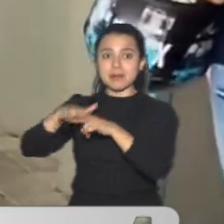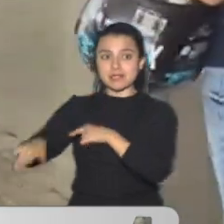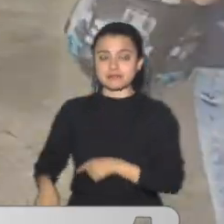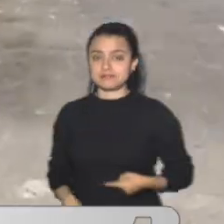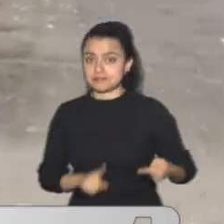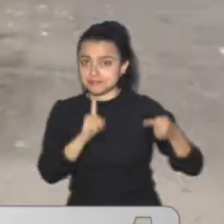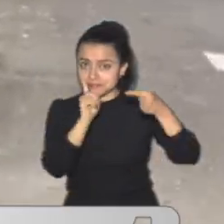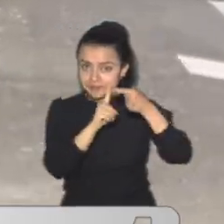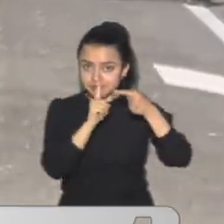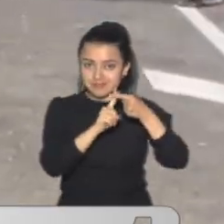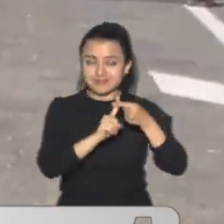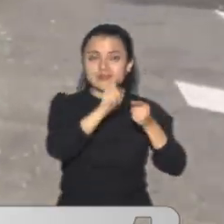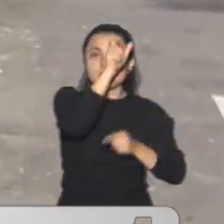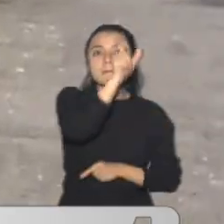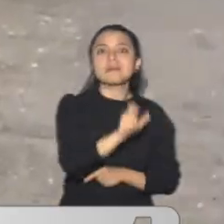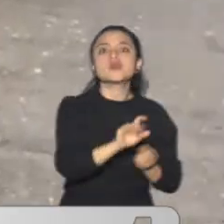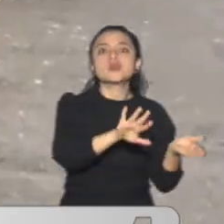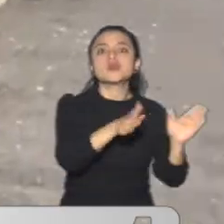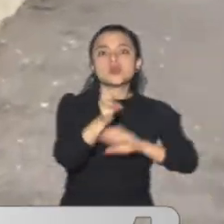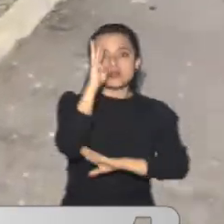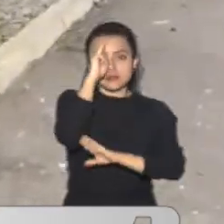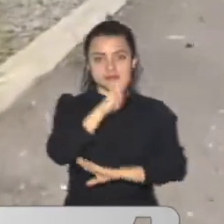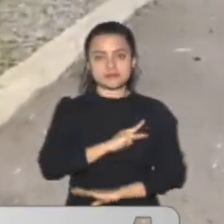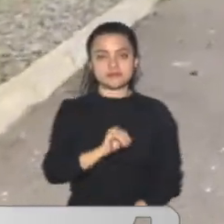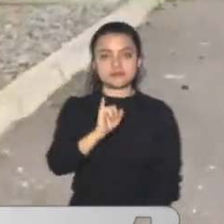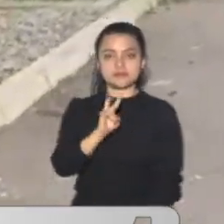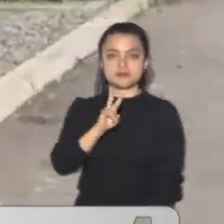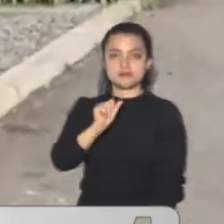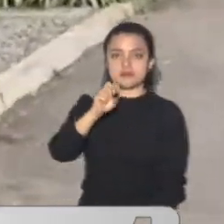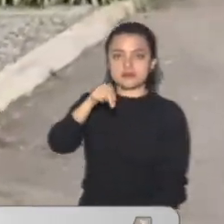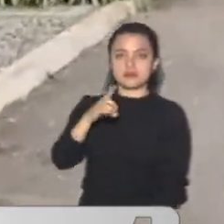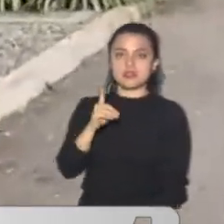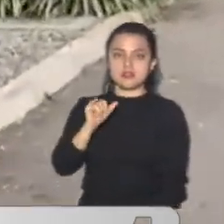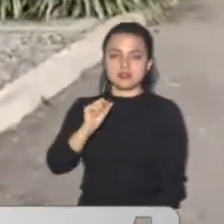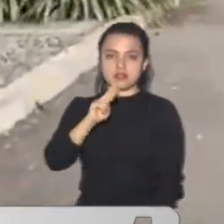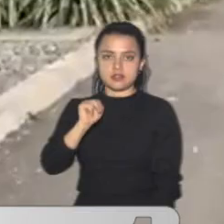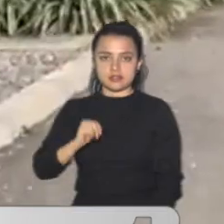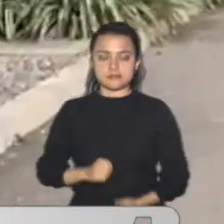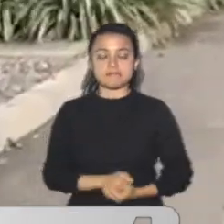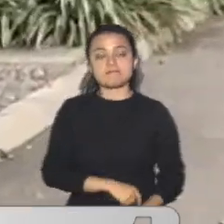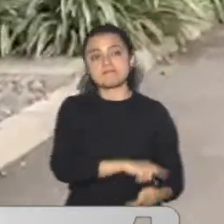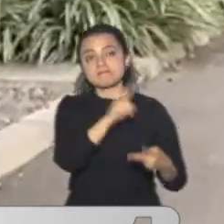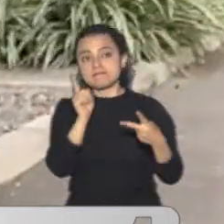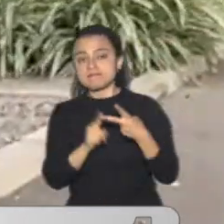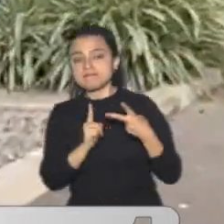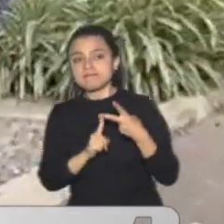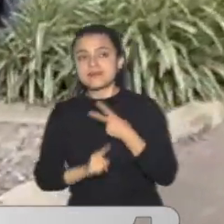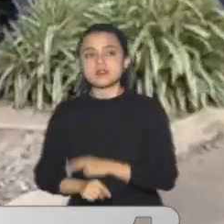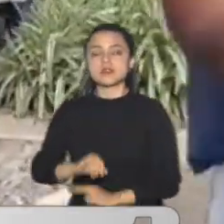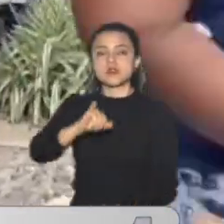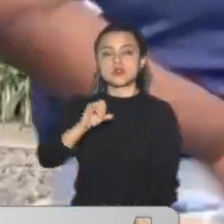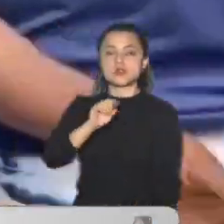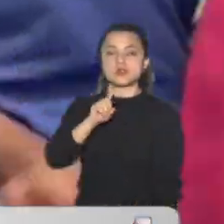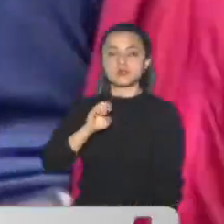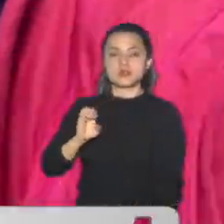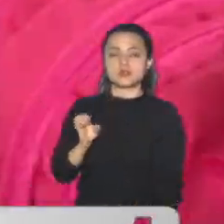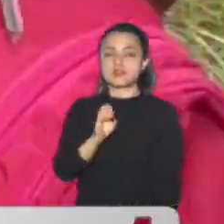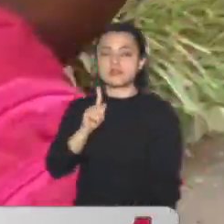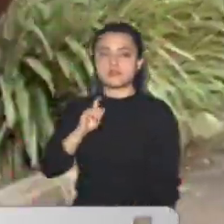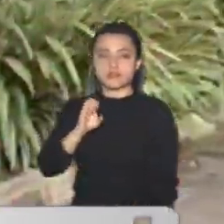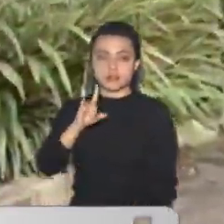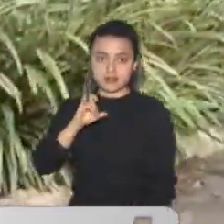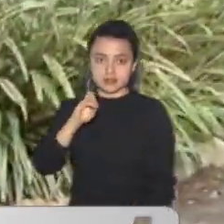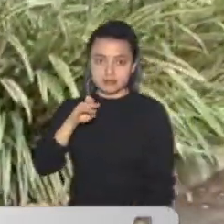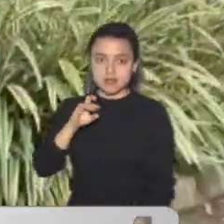primer caso falleció el soldado iván david díaz rodríguez y en el segundo caso josé felipe porque mientras